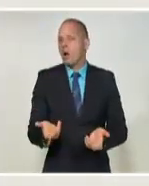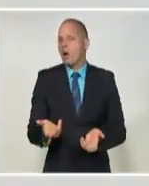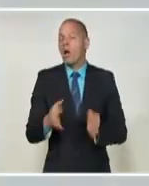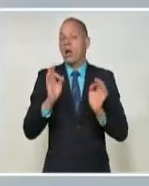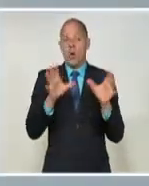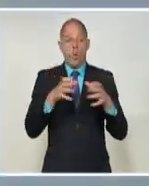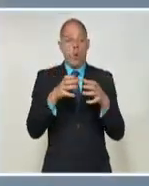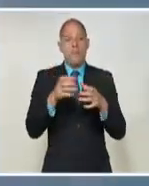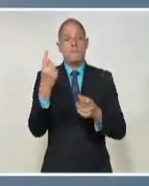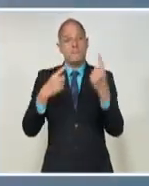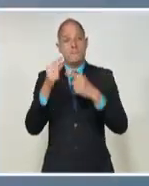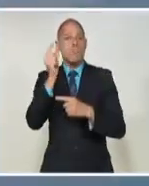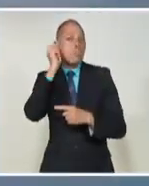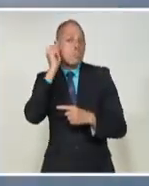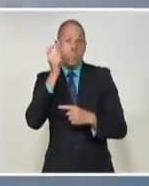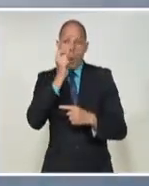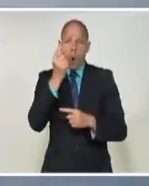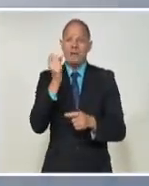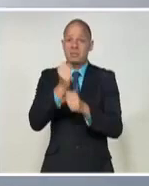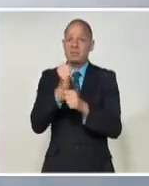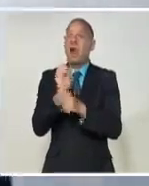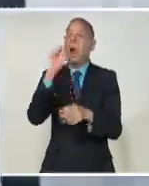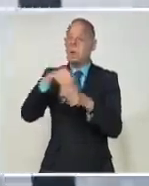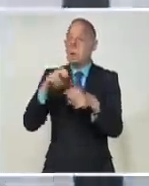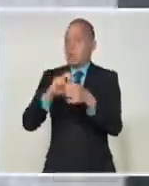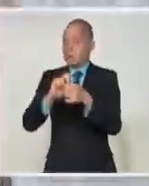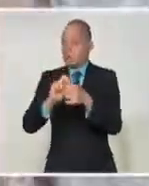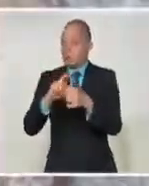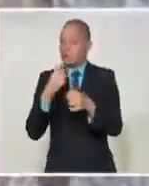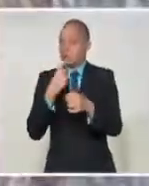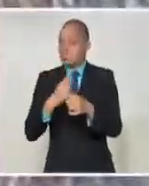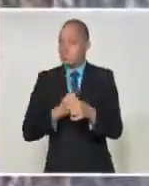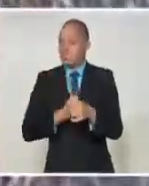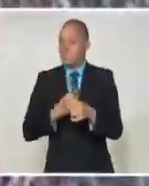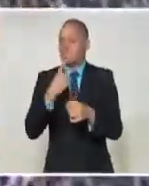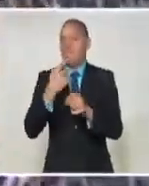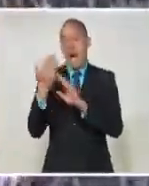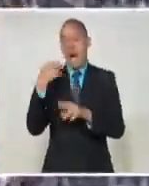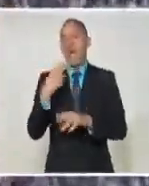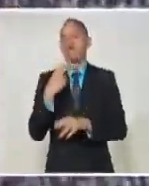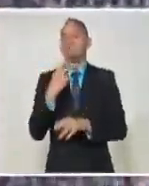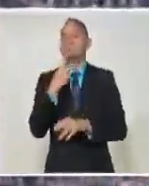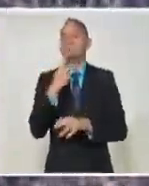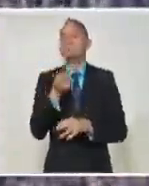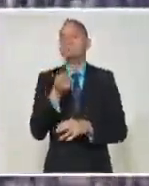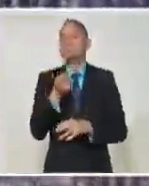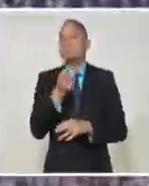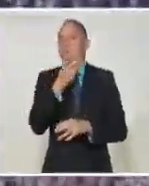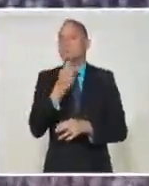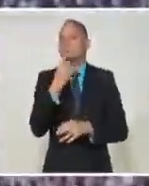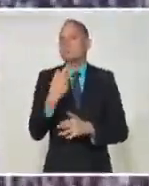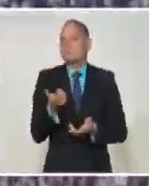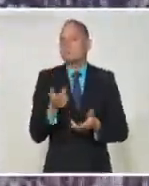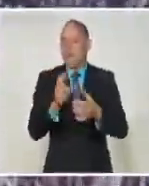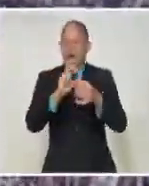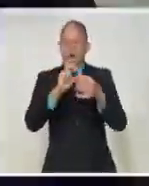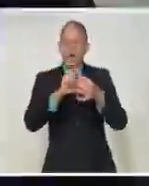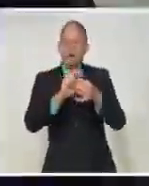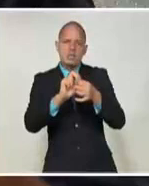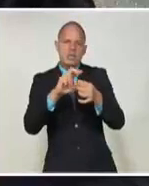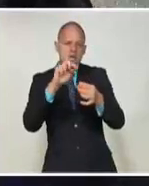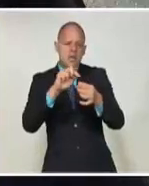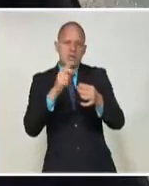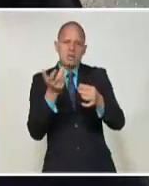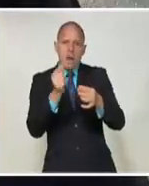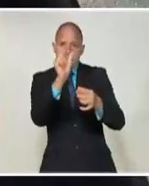ejército de hombres y mujeres entregados a la defensa de la patria. Y es una frase de Fidel extraordinaria. O sea, la gente de la soledad de Estado hace renuncia